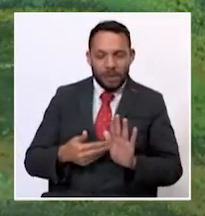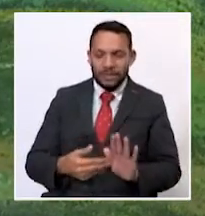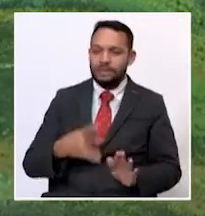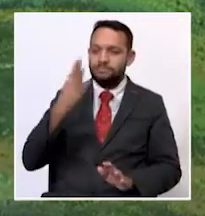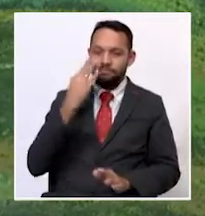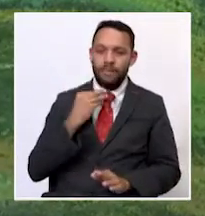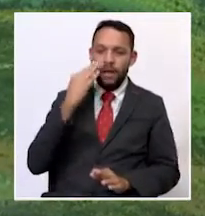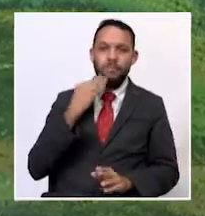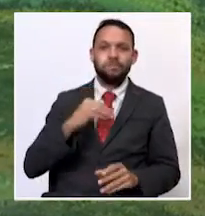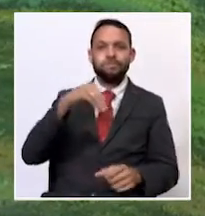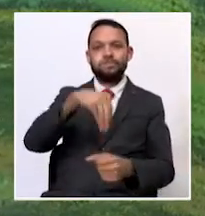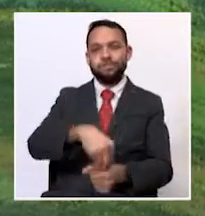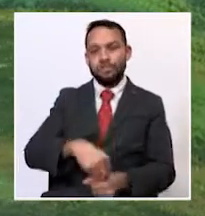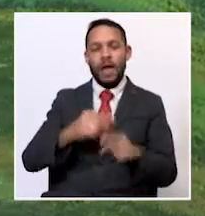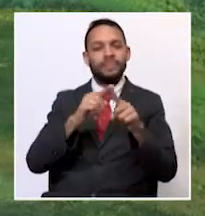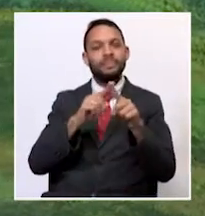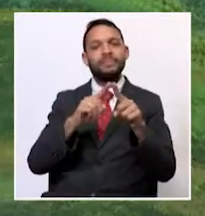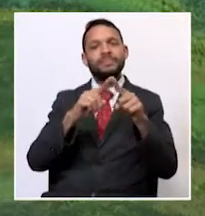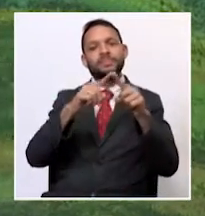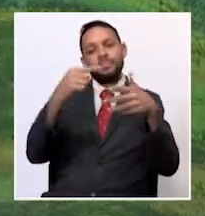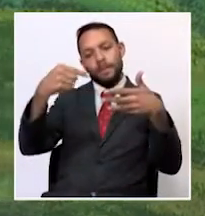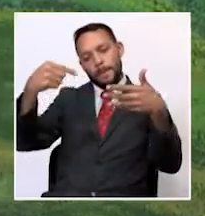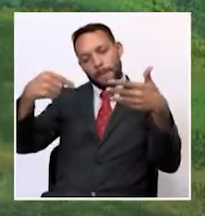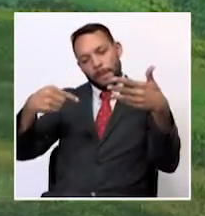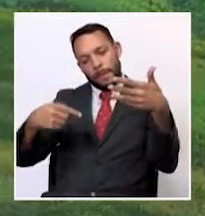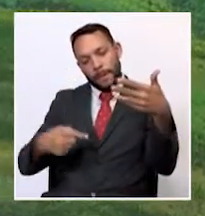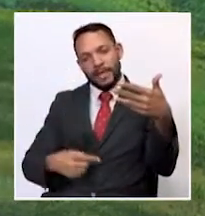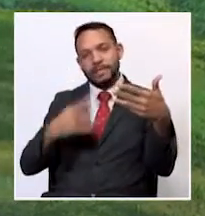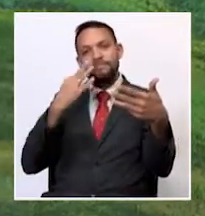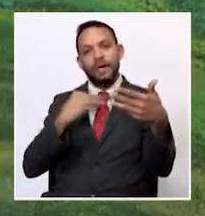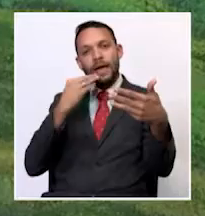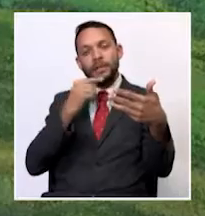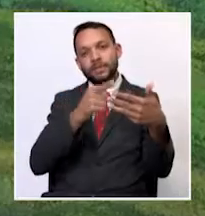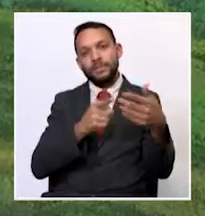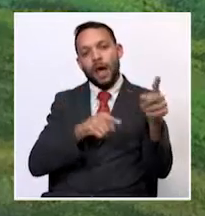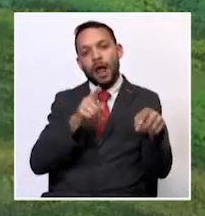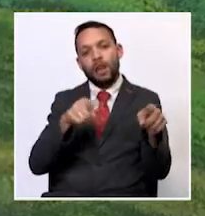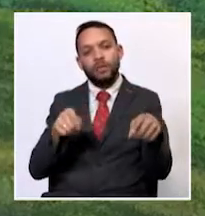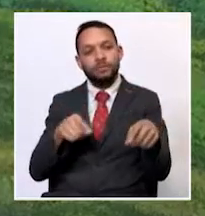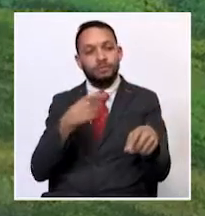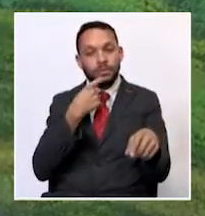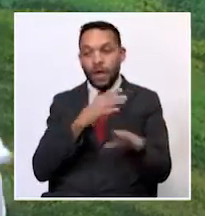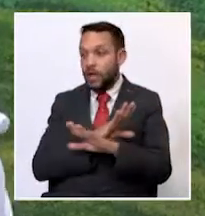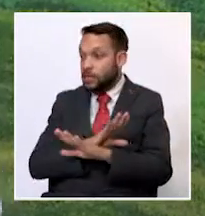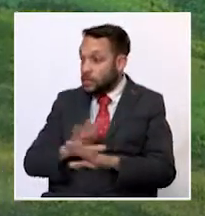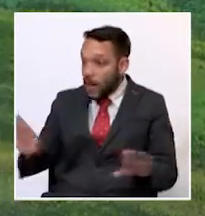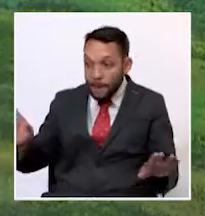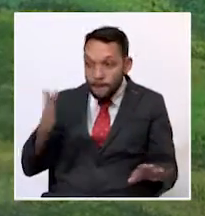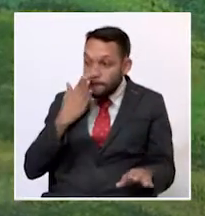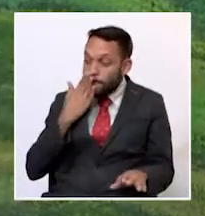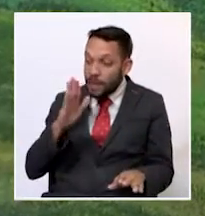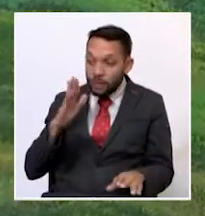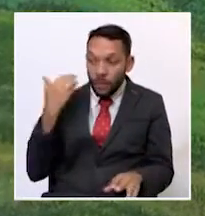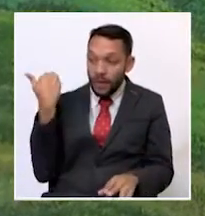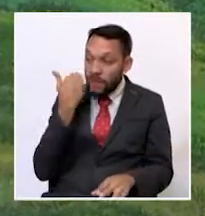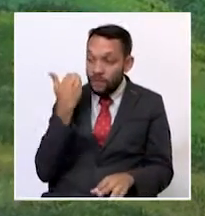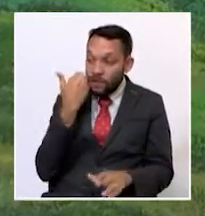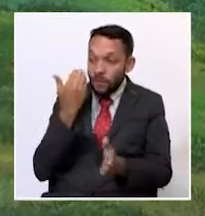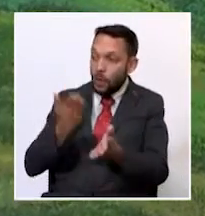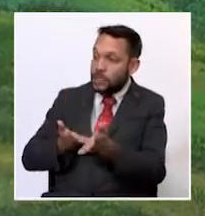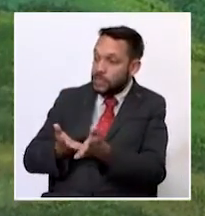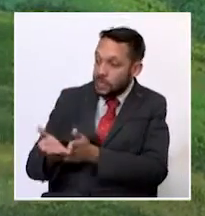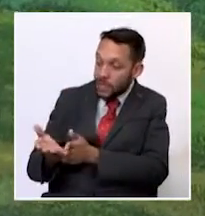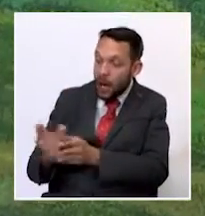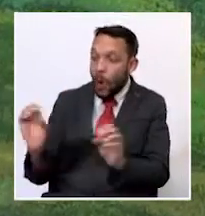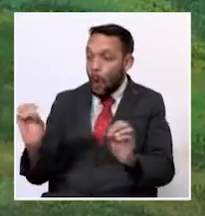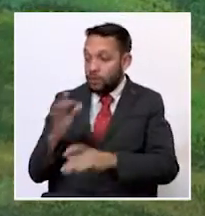ayudas terapéuticas diferentes, porque vuelvo y repito, no es justo que al paciente le digamos, a usted ya no hay nada más que hacerle, o lo suyo no